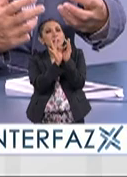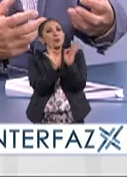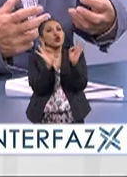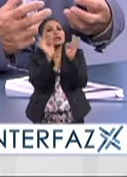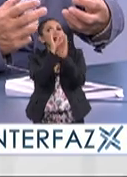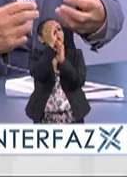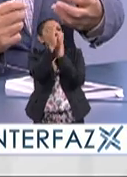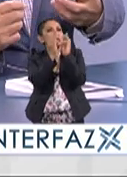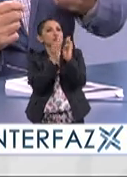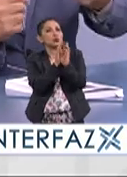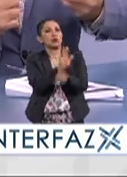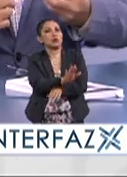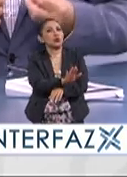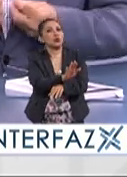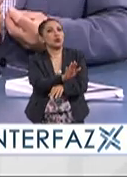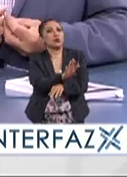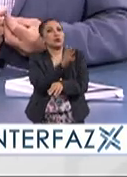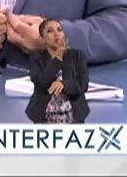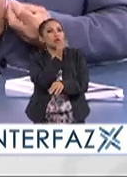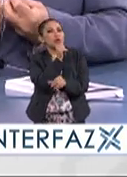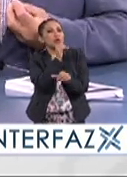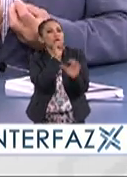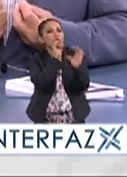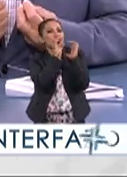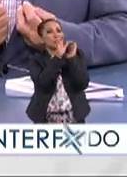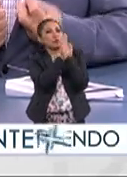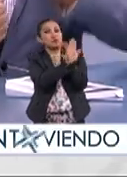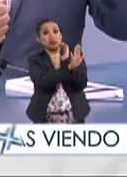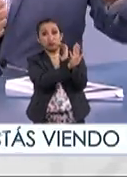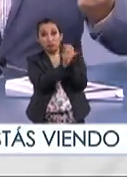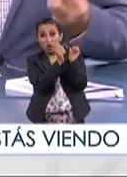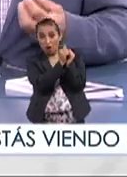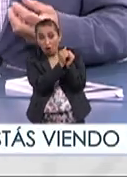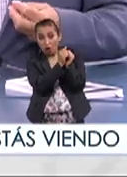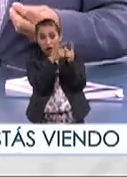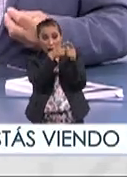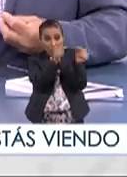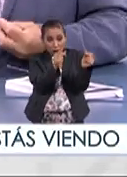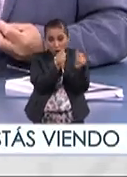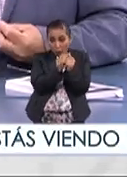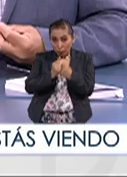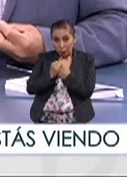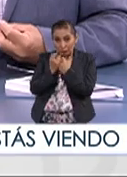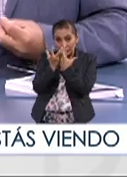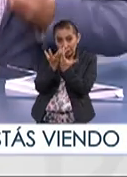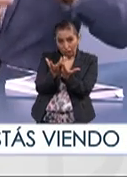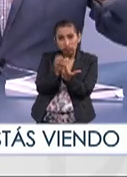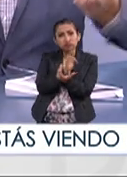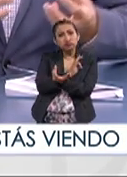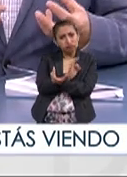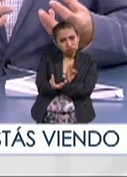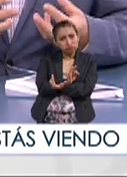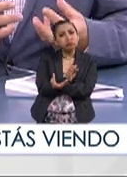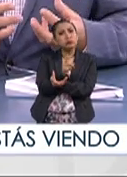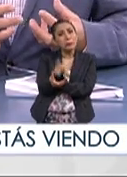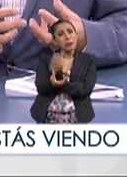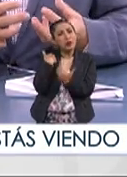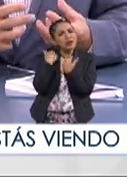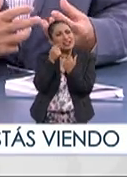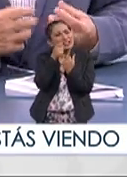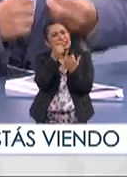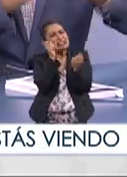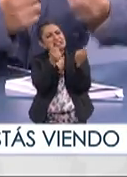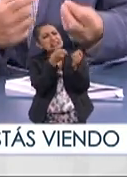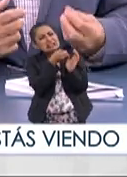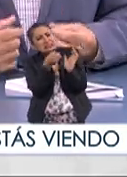importante del mundo. Nos podemos comunicar esencialmente con un japonés por medio de la poesía, aunque no entendamos en principio